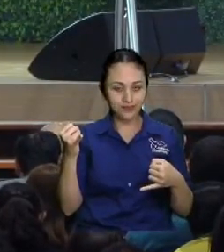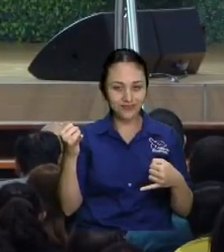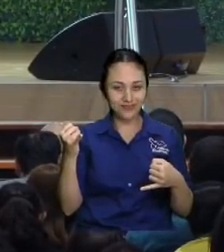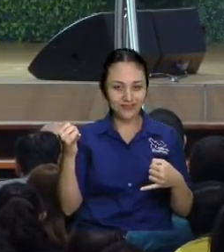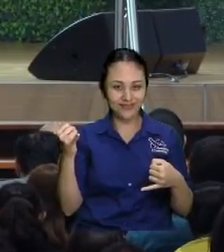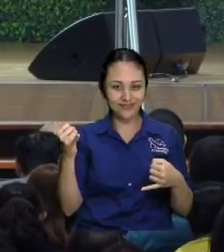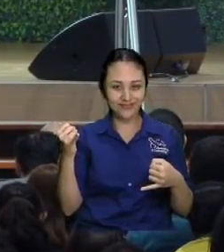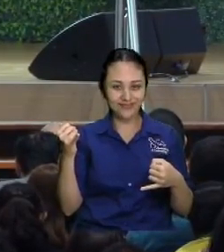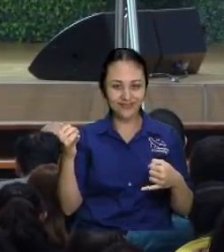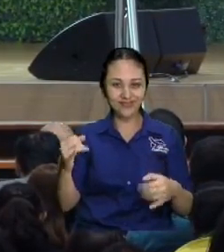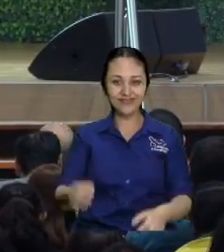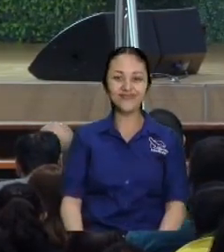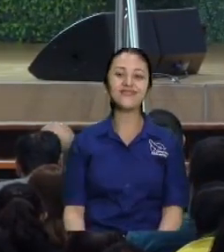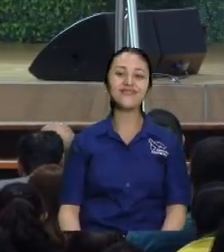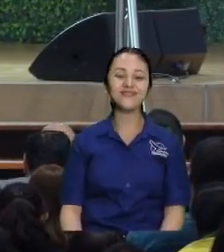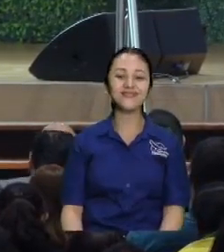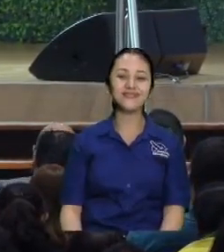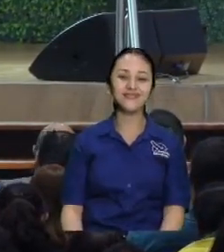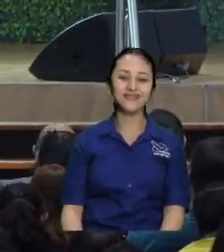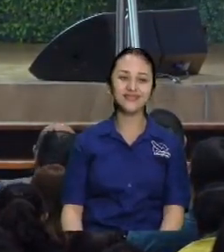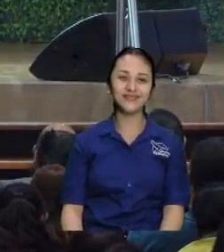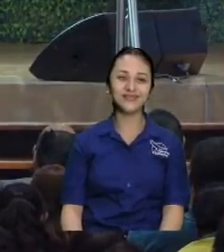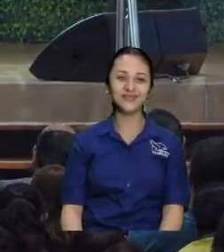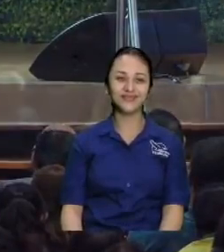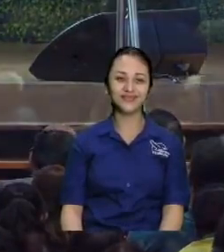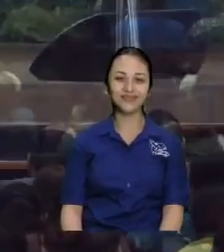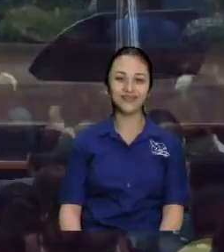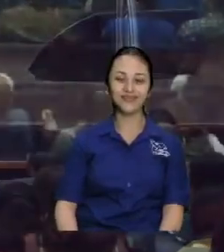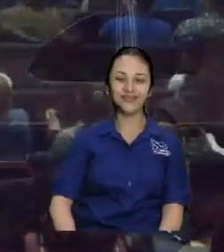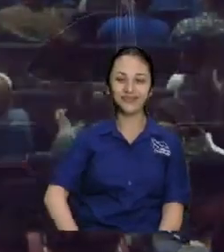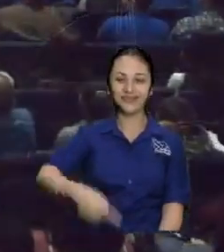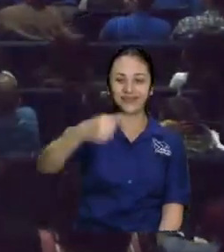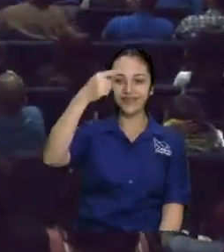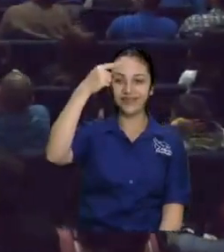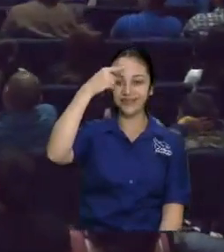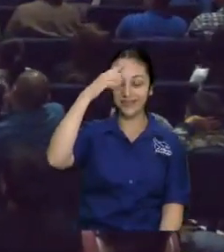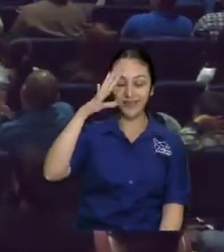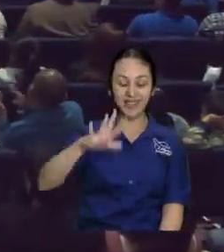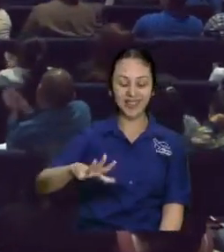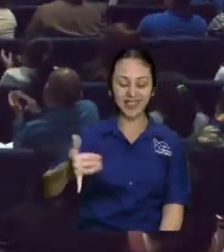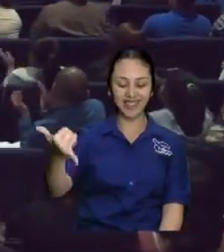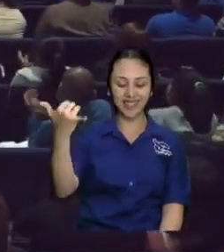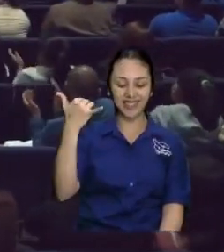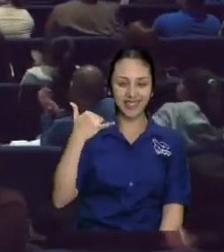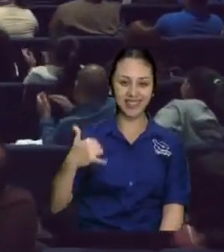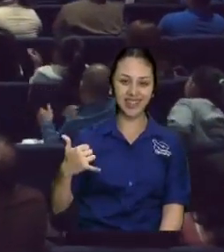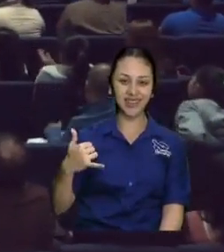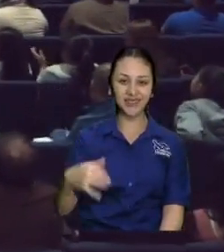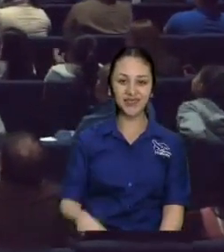por lo tanto, ahí sí tengo que, todo el día, mañana todo el día, por lo tanto.